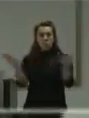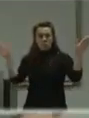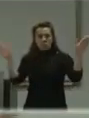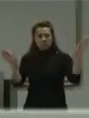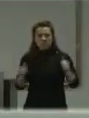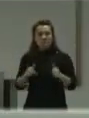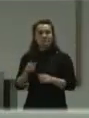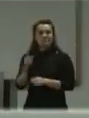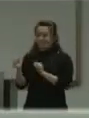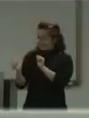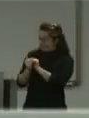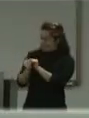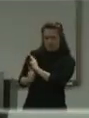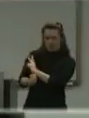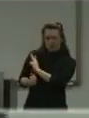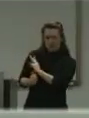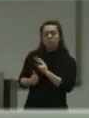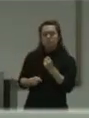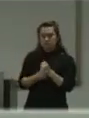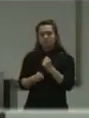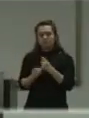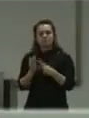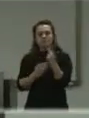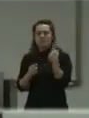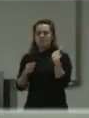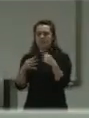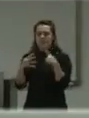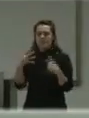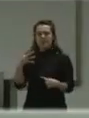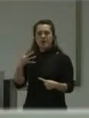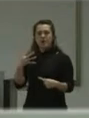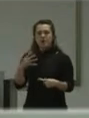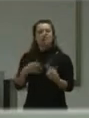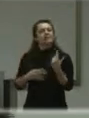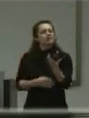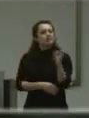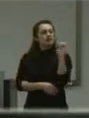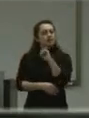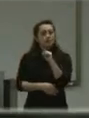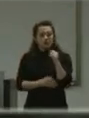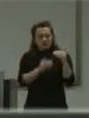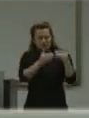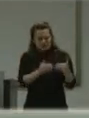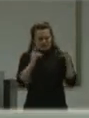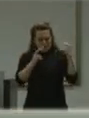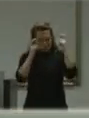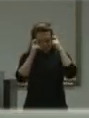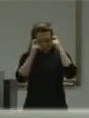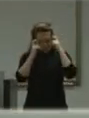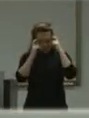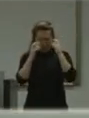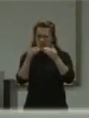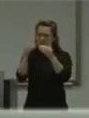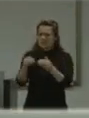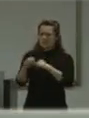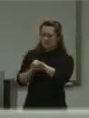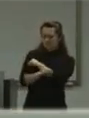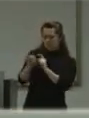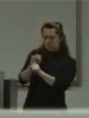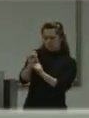hemos trabajado ya en varios proyectos y eso también ha permitido diferenciar que es discapacidad cognitiva y que es discapacidad psicosocial